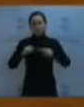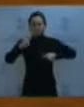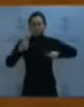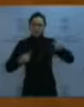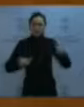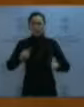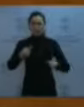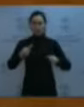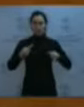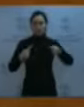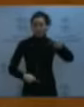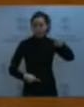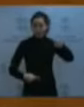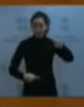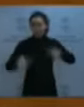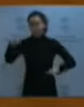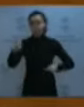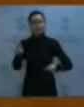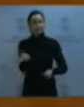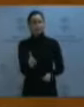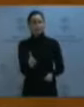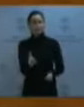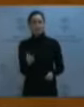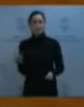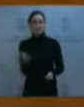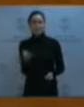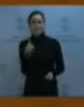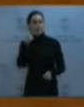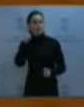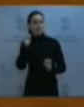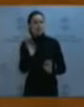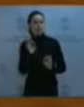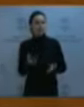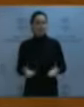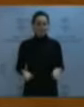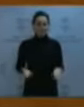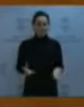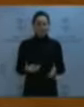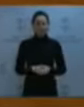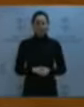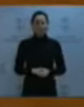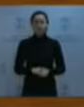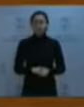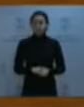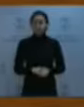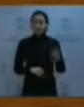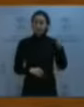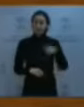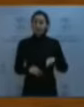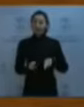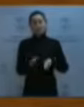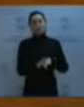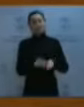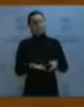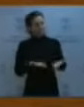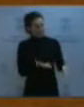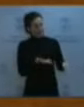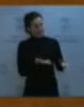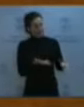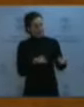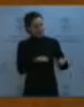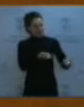armónica. Hay que tenerlo muy, muy claro. Y ustedes tienen muy claro, han hecho un guiño a la izquierda, al gasto